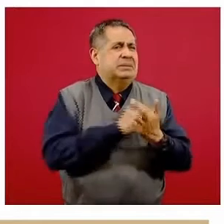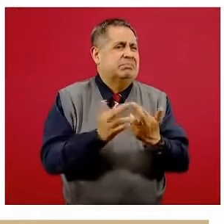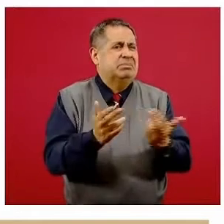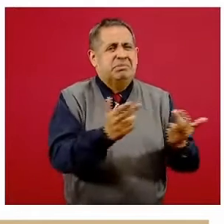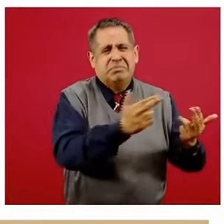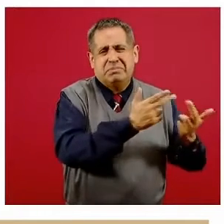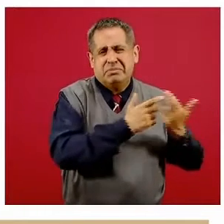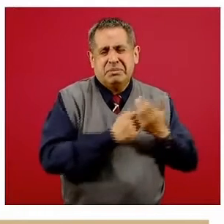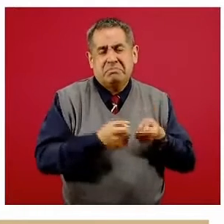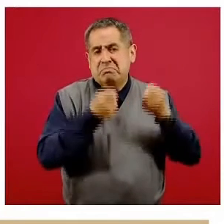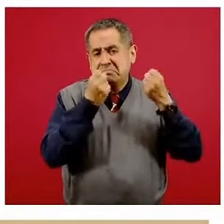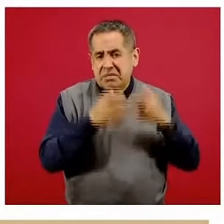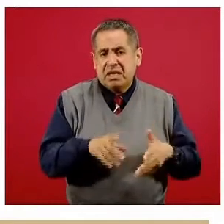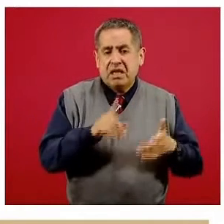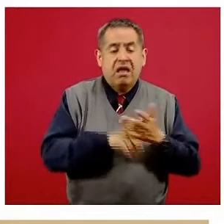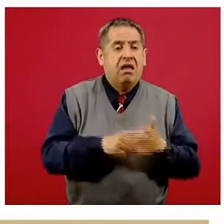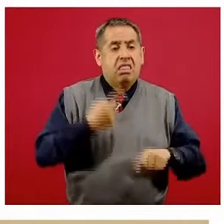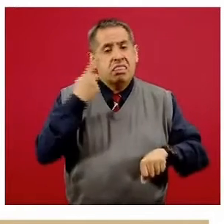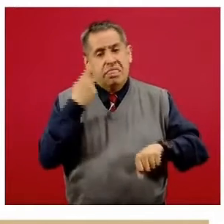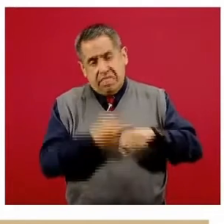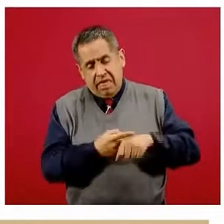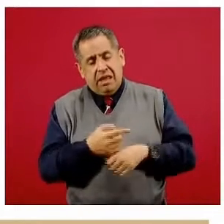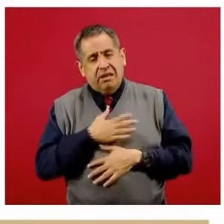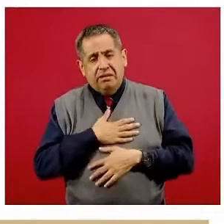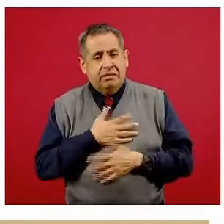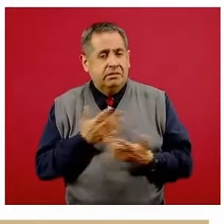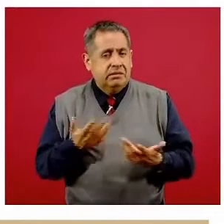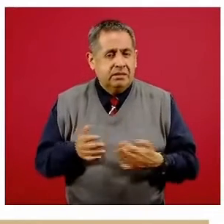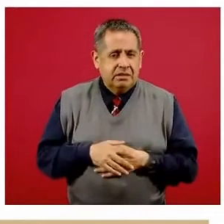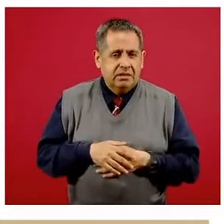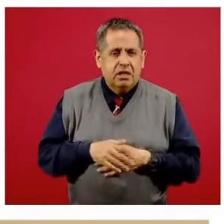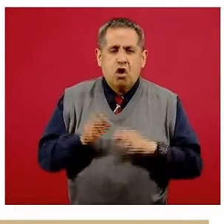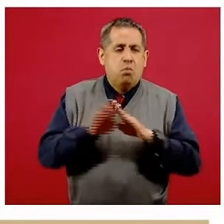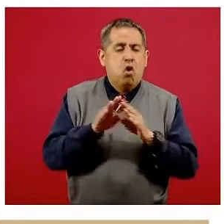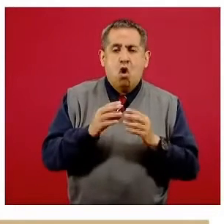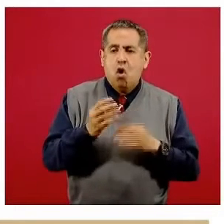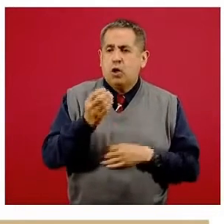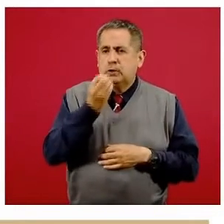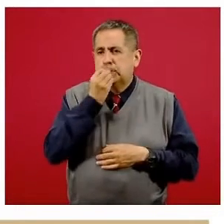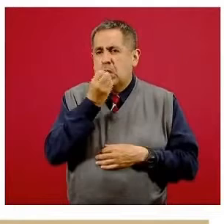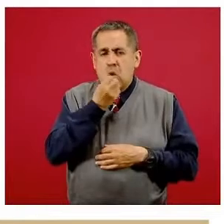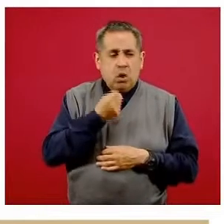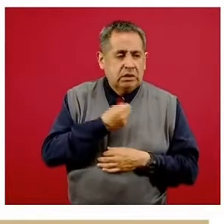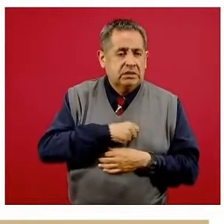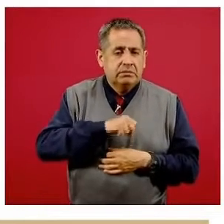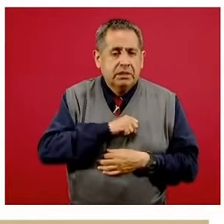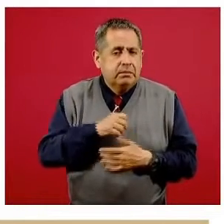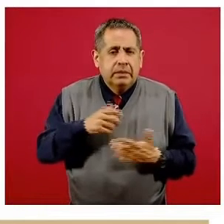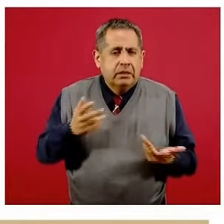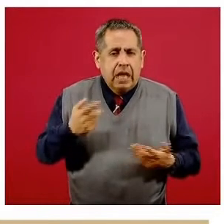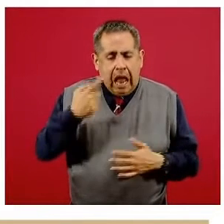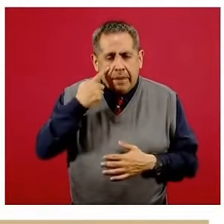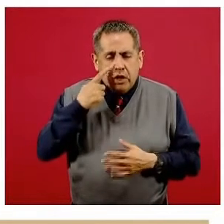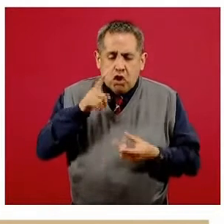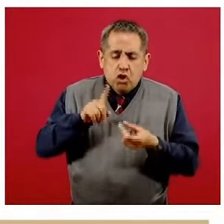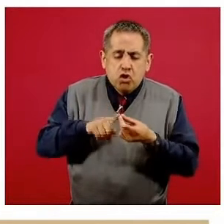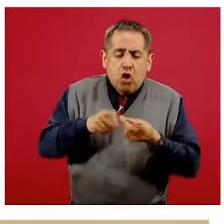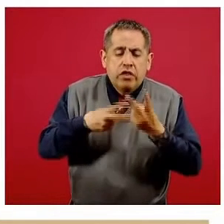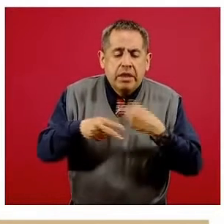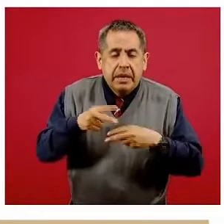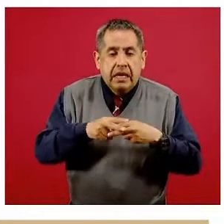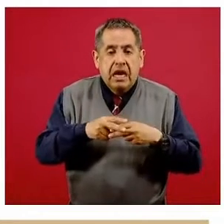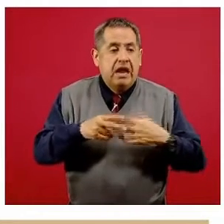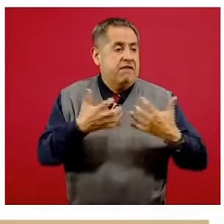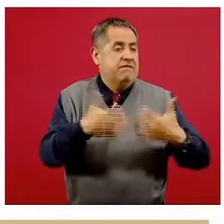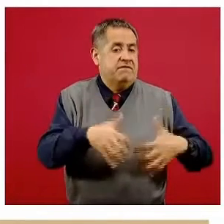también importantes daños en la salud. Es decir, no podemos hablar de un sistema alimentario saludable si no nos vamos a la raíz, que es la